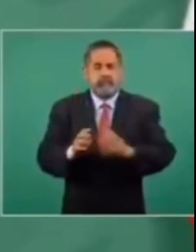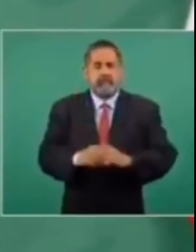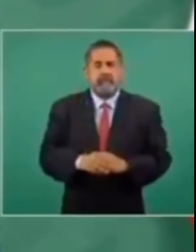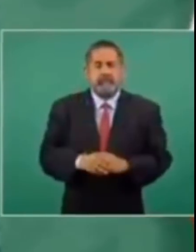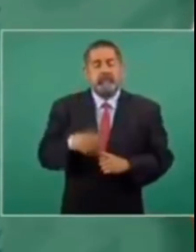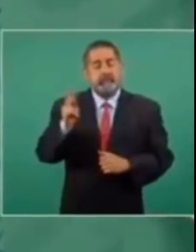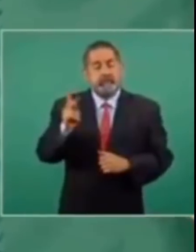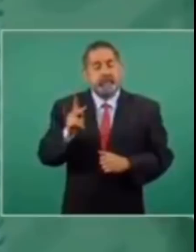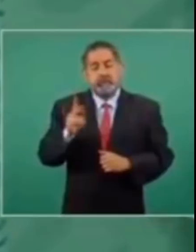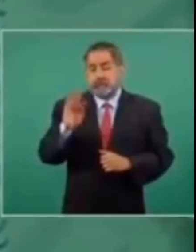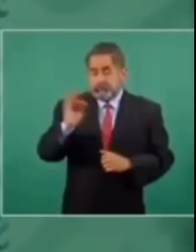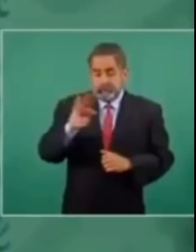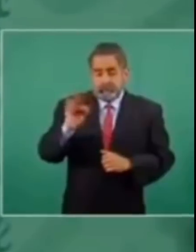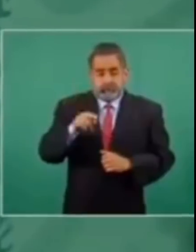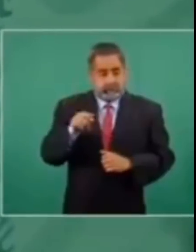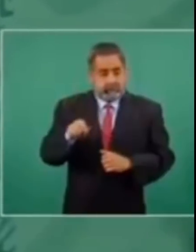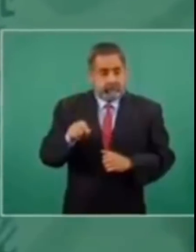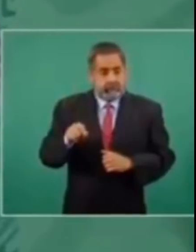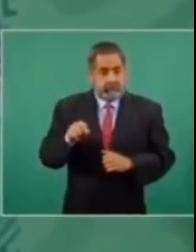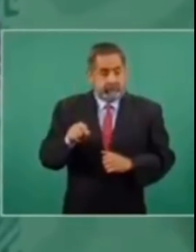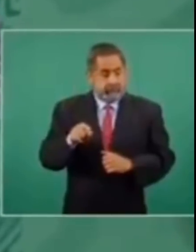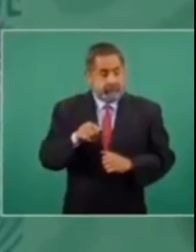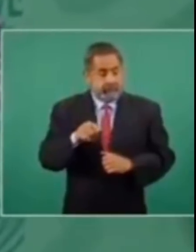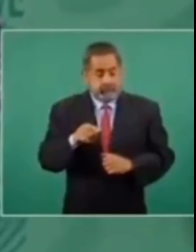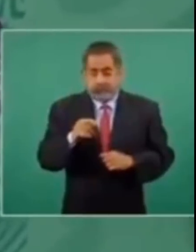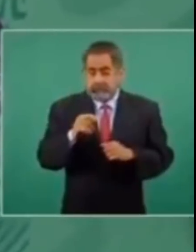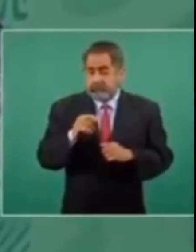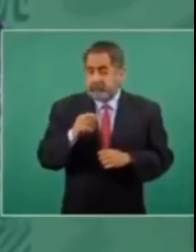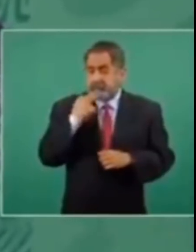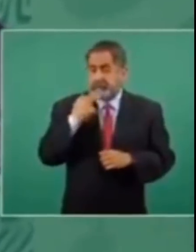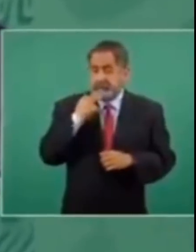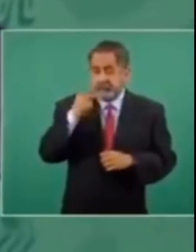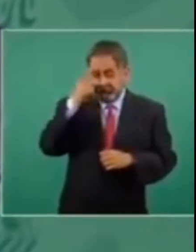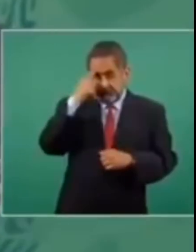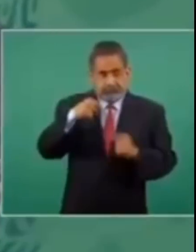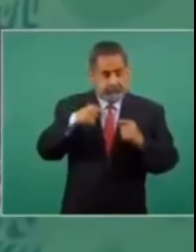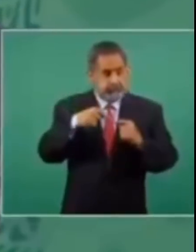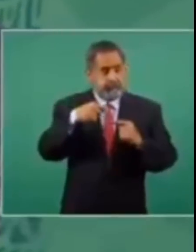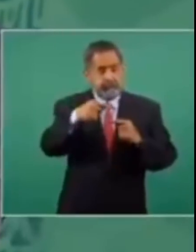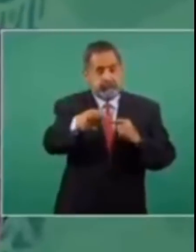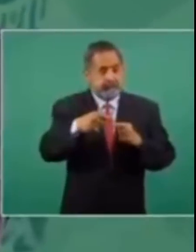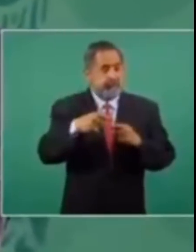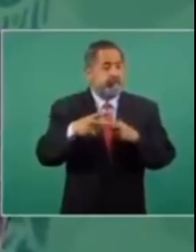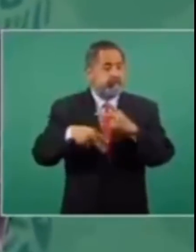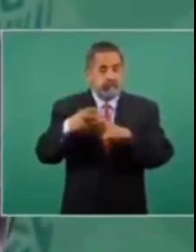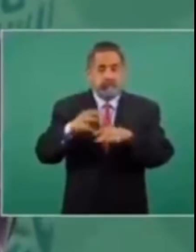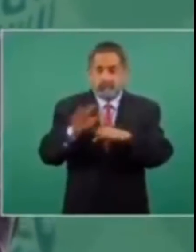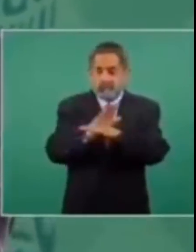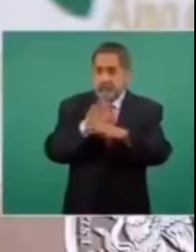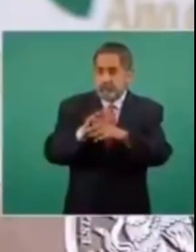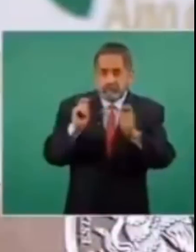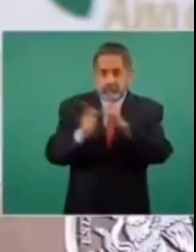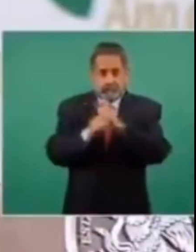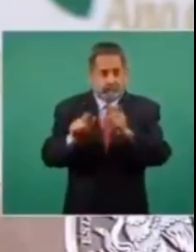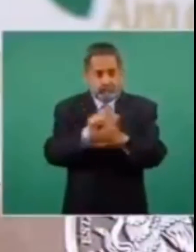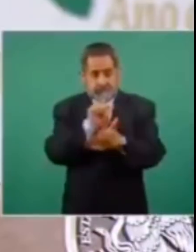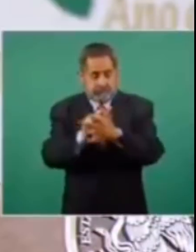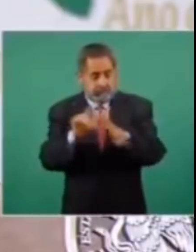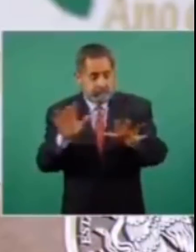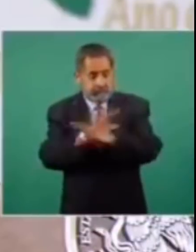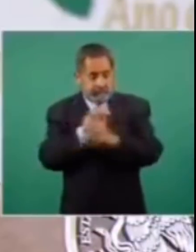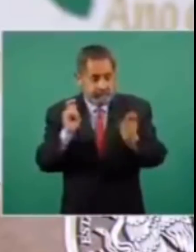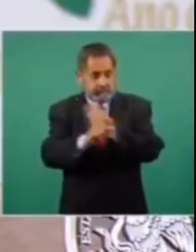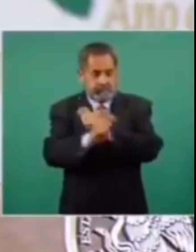pero si eso garantiza que va a haber la reforma yo estoy de acuerdo